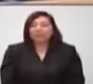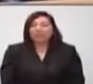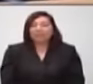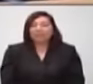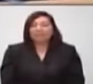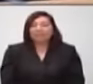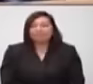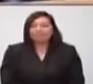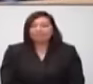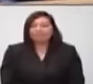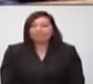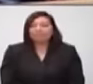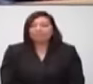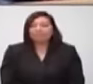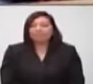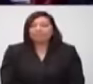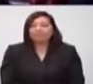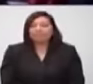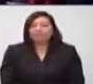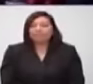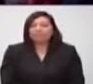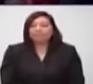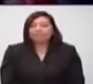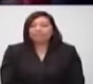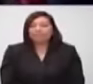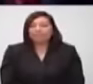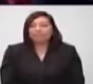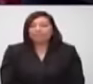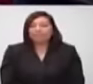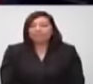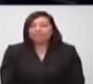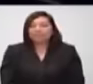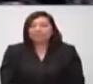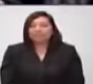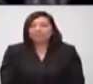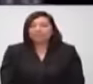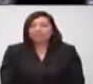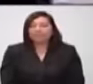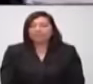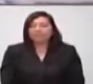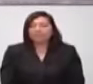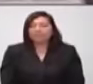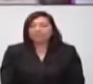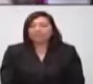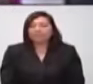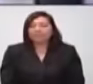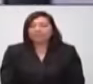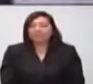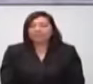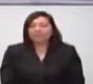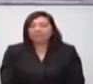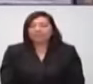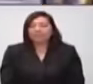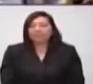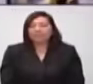Justamente. Perdón, solo otra interrupción, señor presidente. Sí, bueno, la última en esta sesión. Sí, sí, ya discúlpeme. Voy a